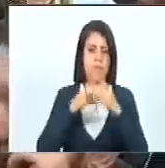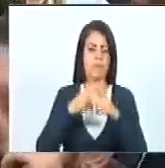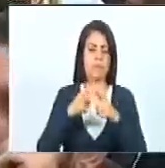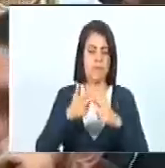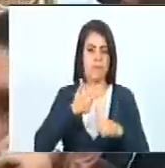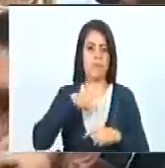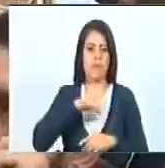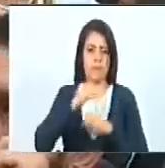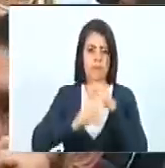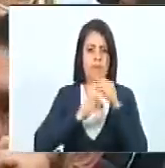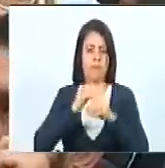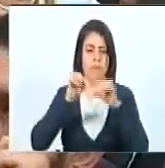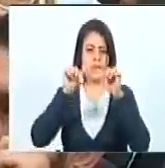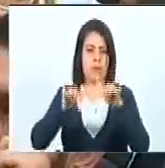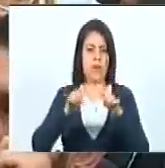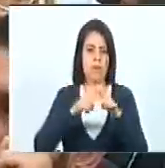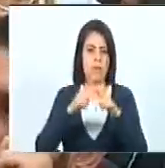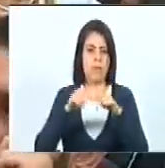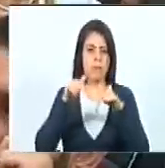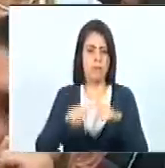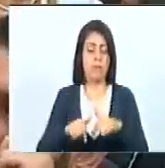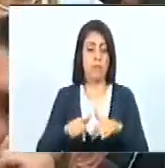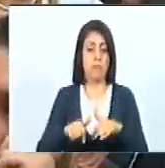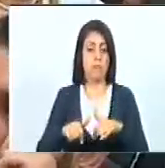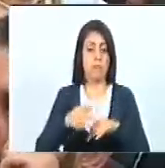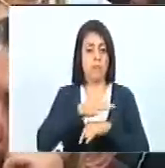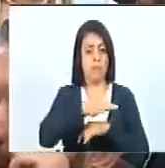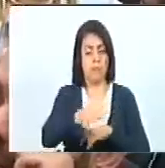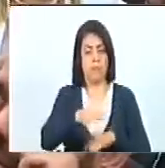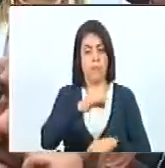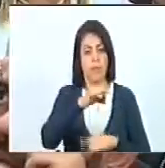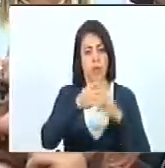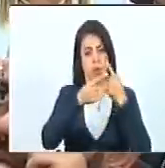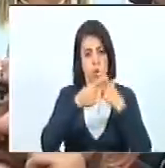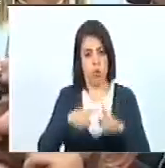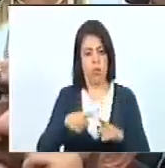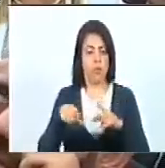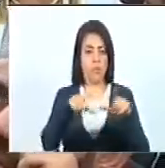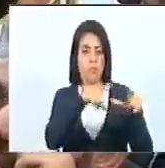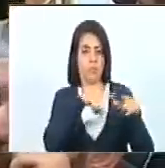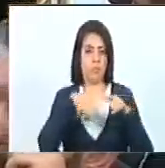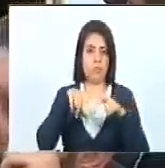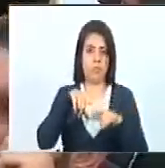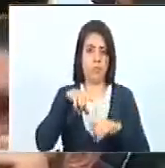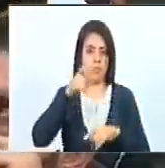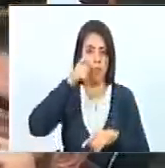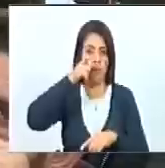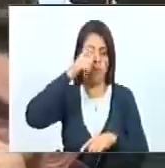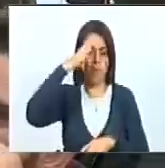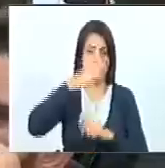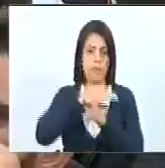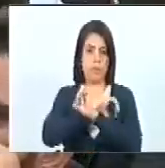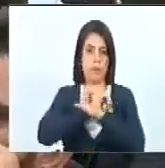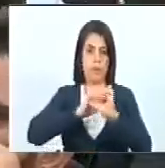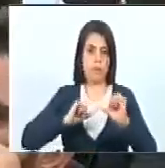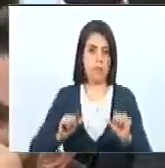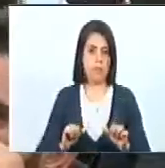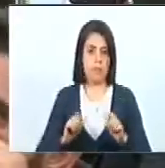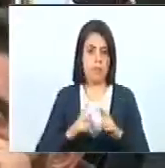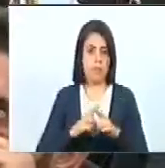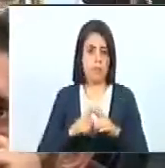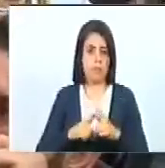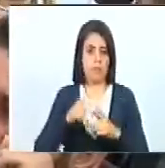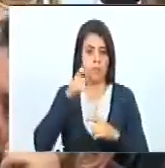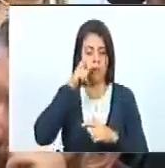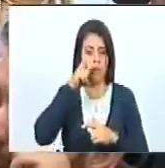nosotros. Pero allí en Delgado Chalbó, donde hay un puesto de la Guardia Nacional, un puesto de la